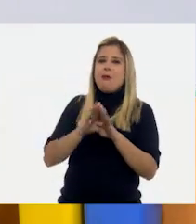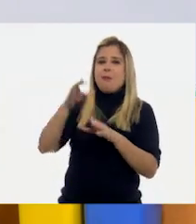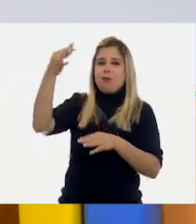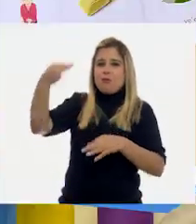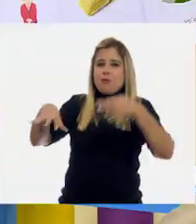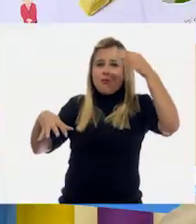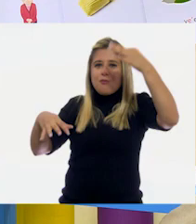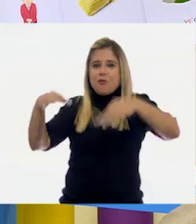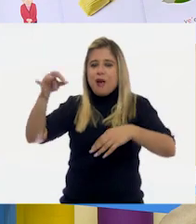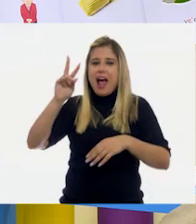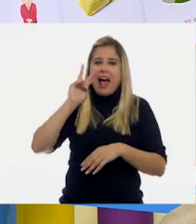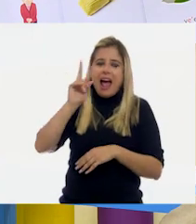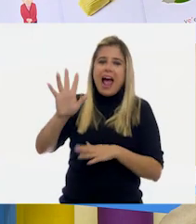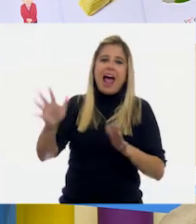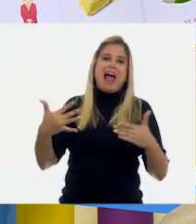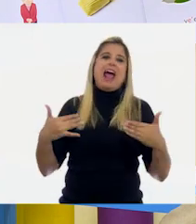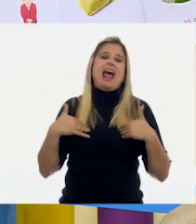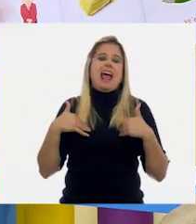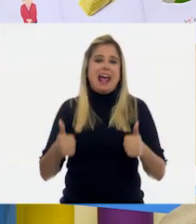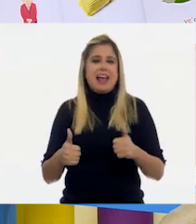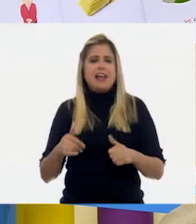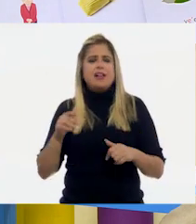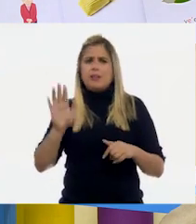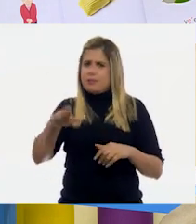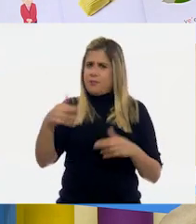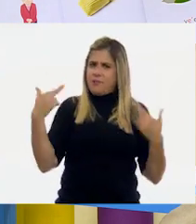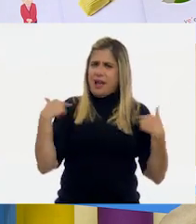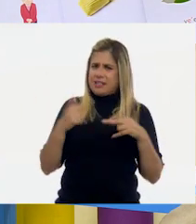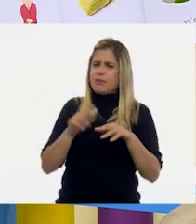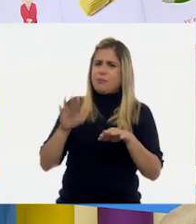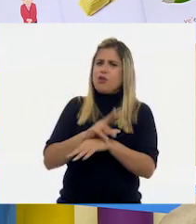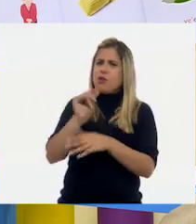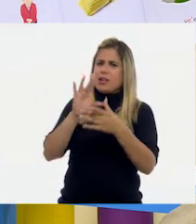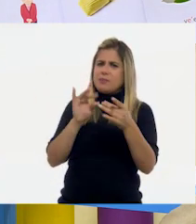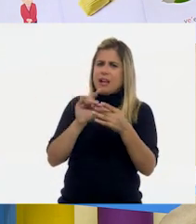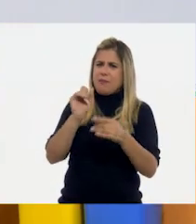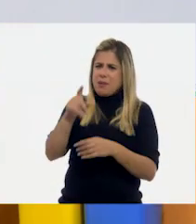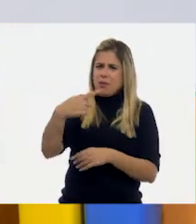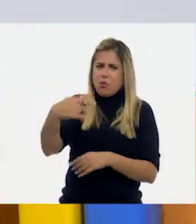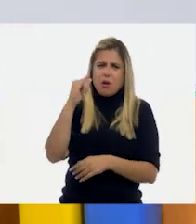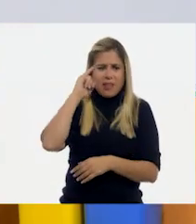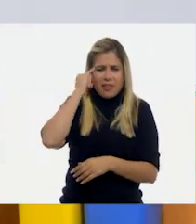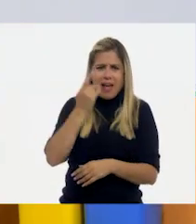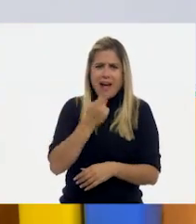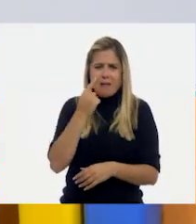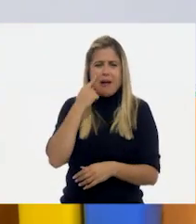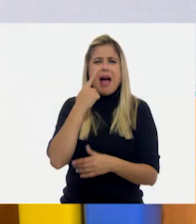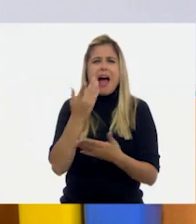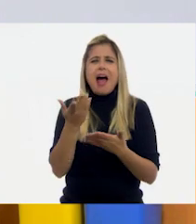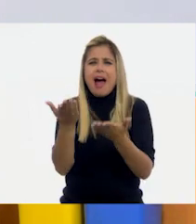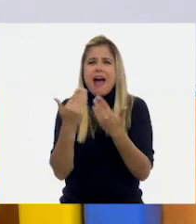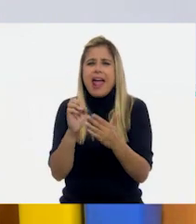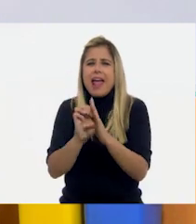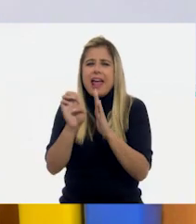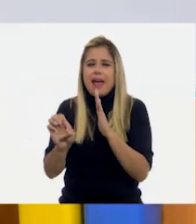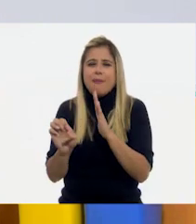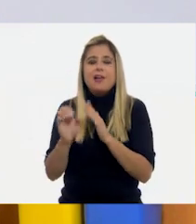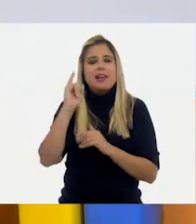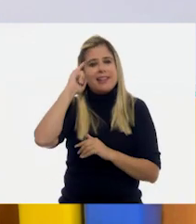lluvia. Oiga, maestra, está padrísimo eso. ¿Por qué no también nos lo explica, pero en su lengua? Claro que sí, Pepe. Bueno,